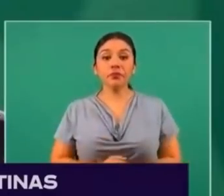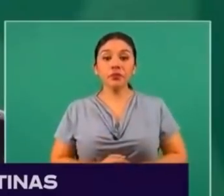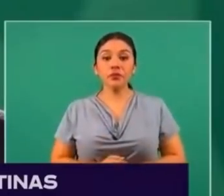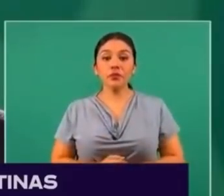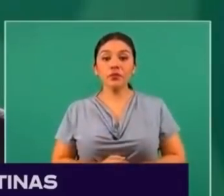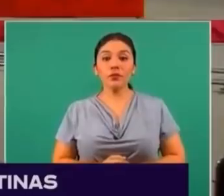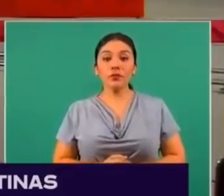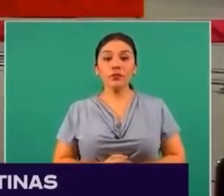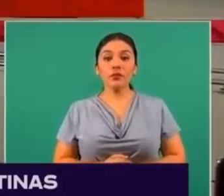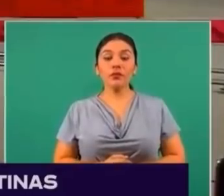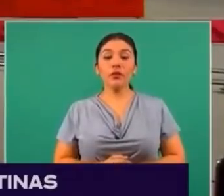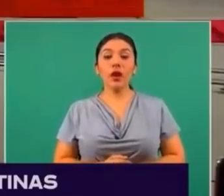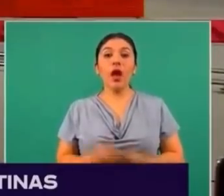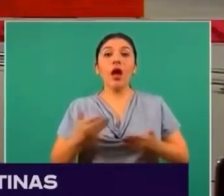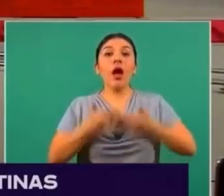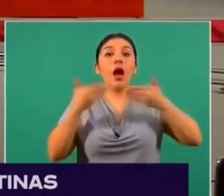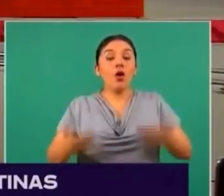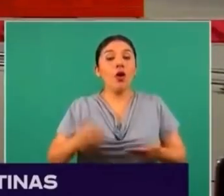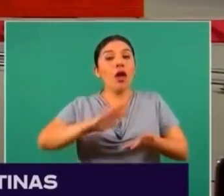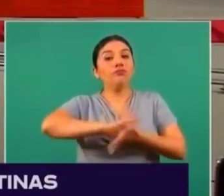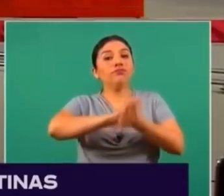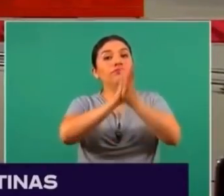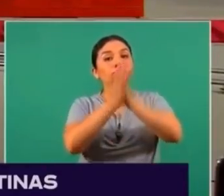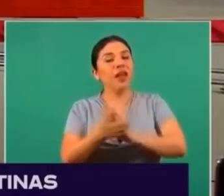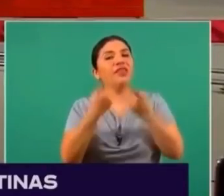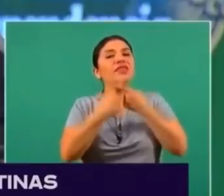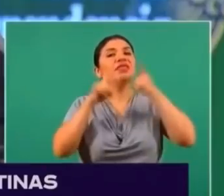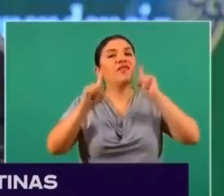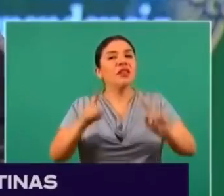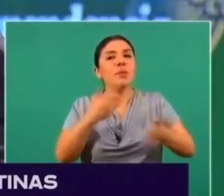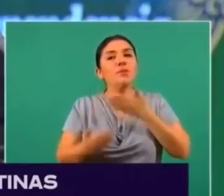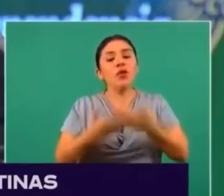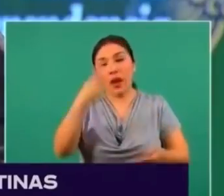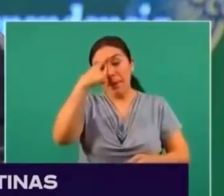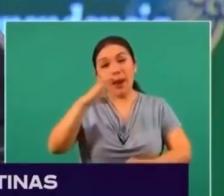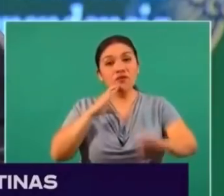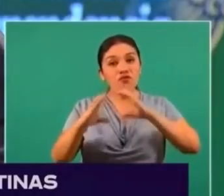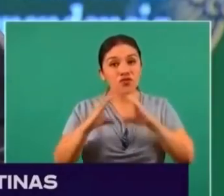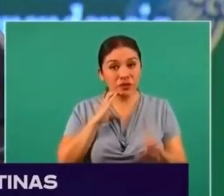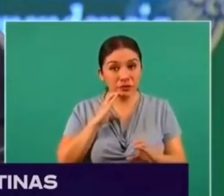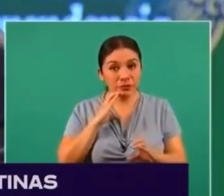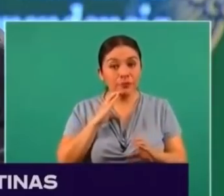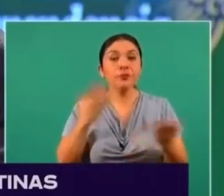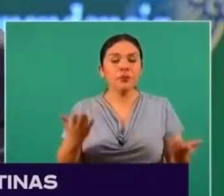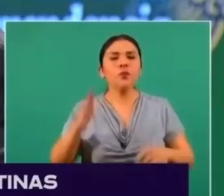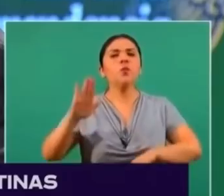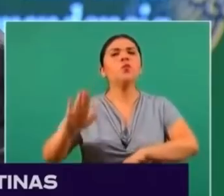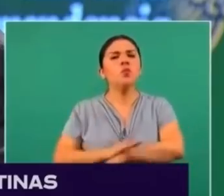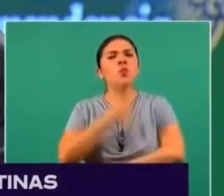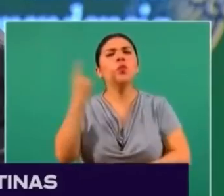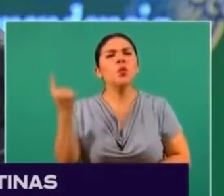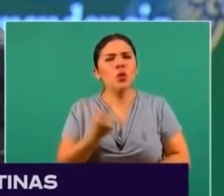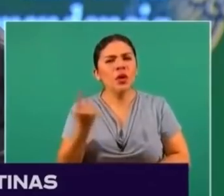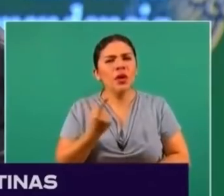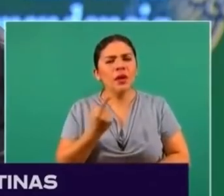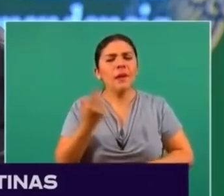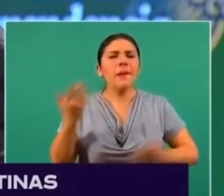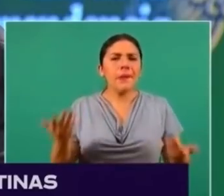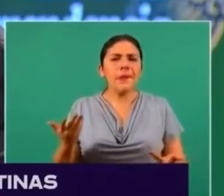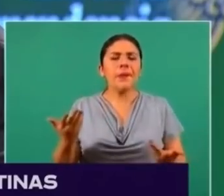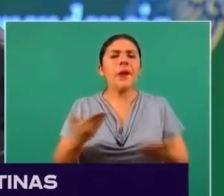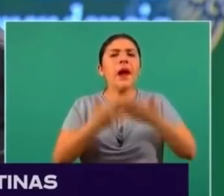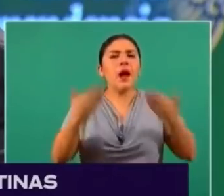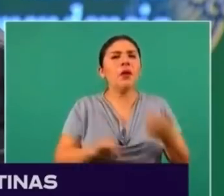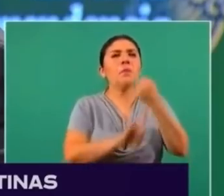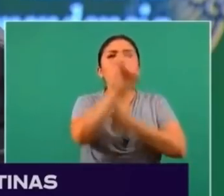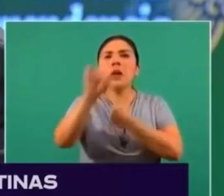este problema se controlara y tomó de las decisiones conscientemente de no hacer eso, tal vez por proteger los